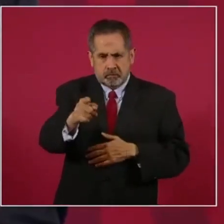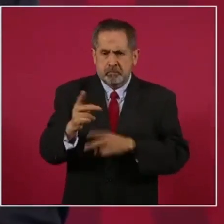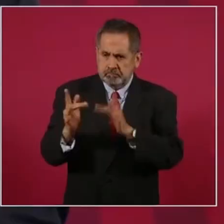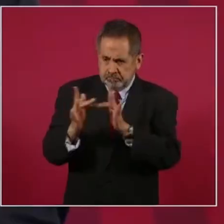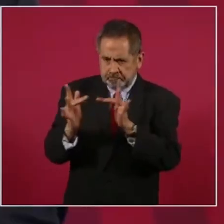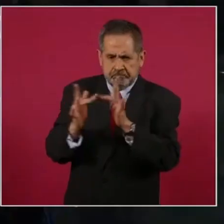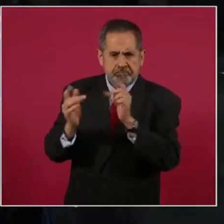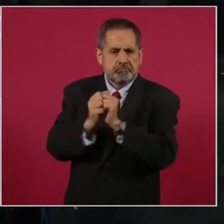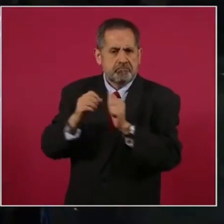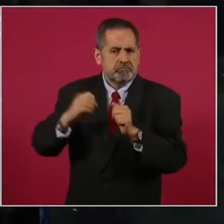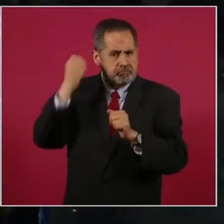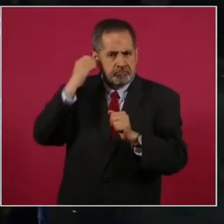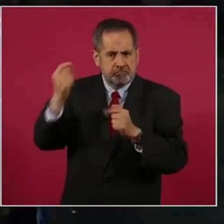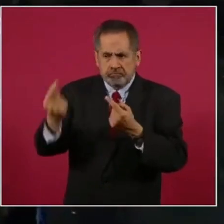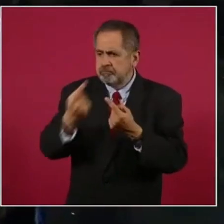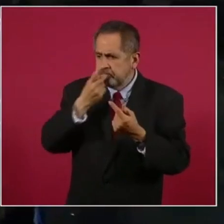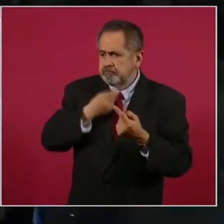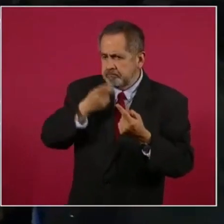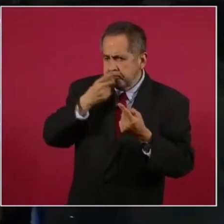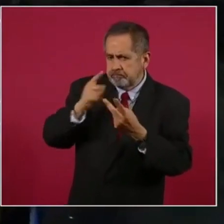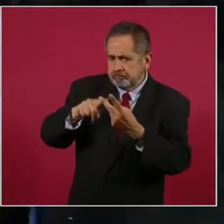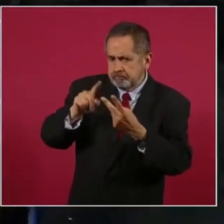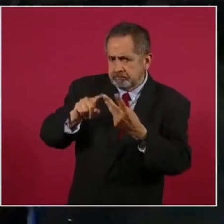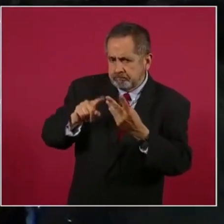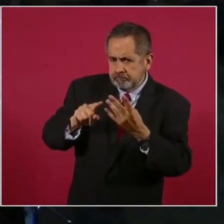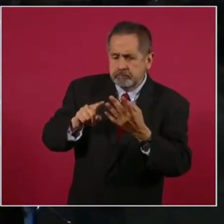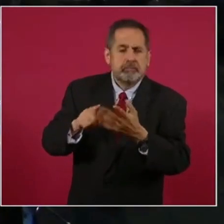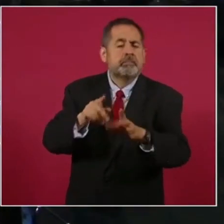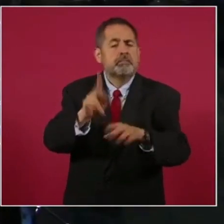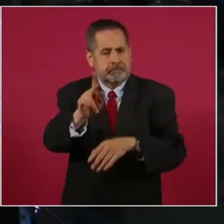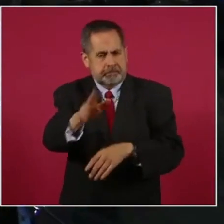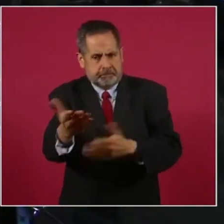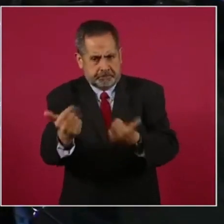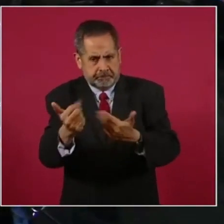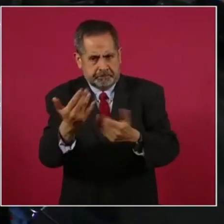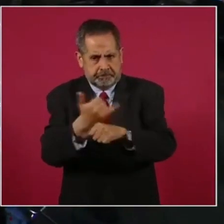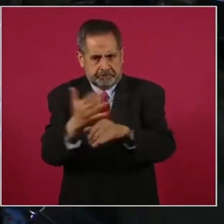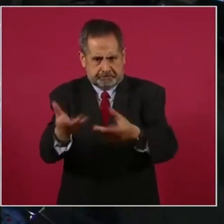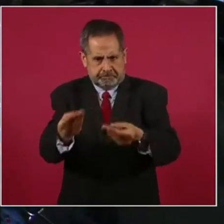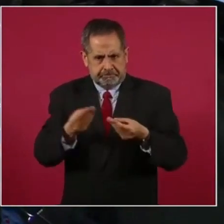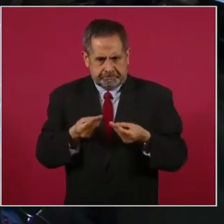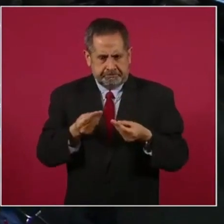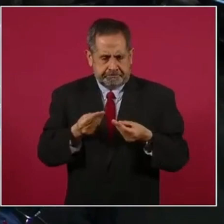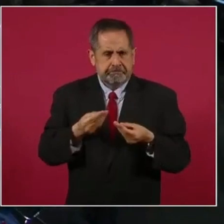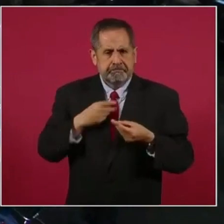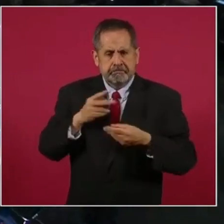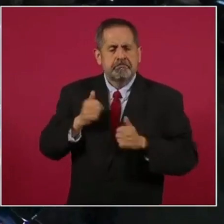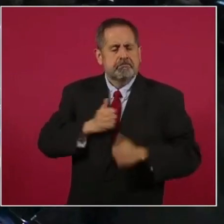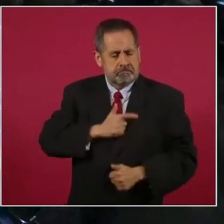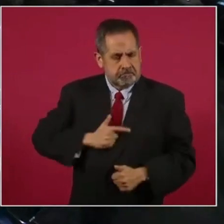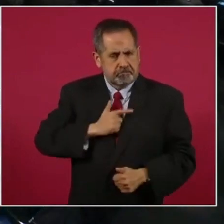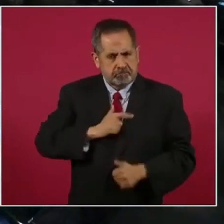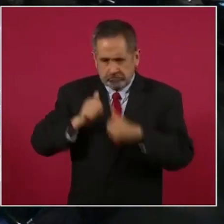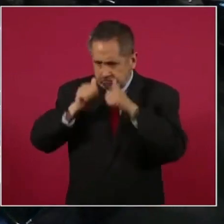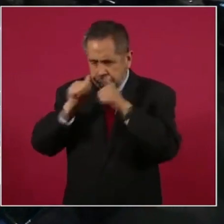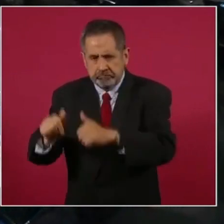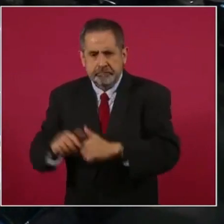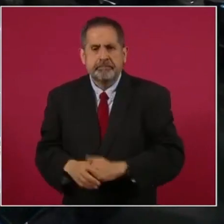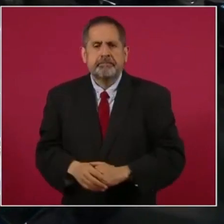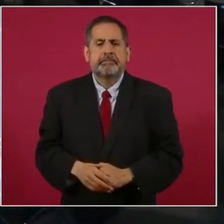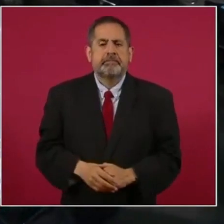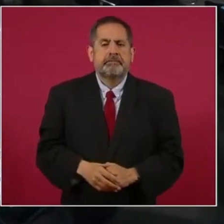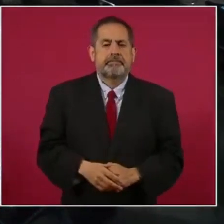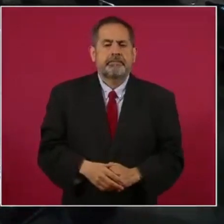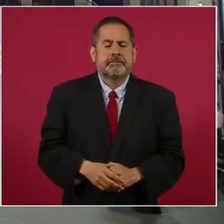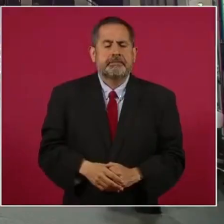también todos estos temas, pero nos das la información y con mucho gusto. Señor